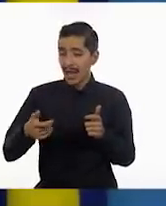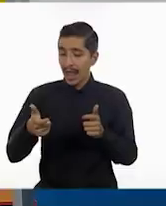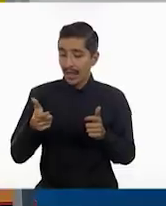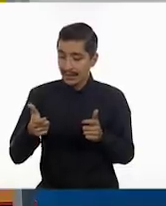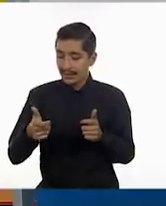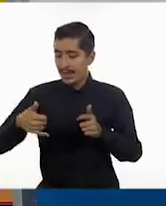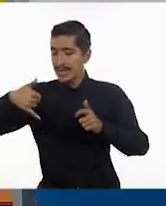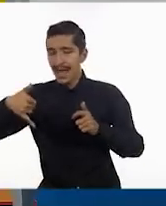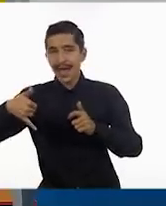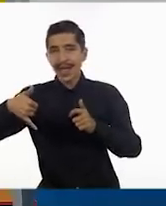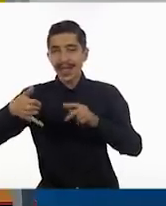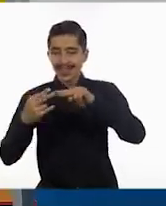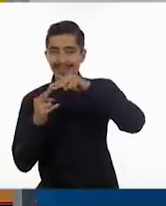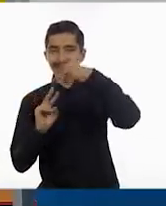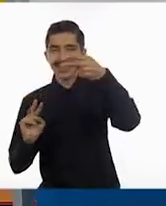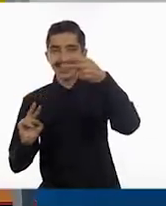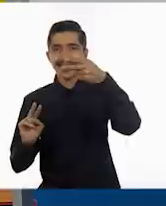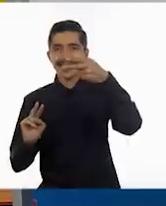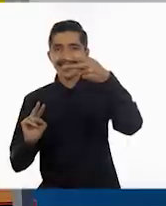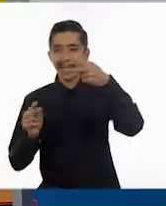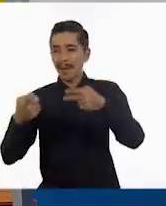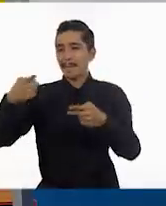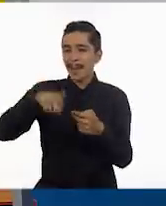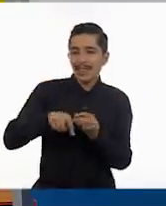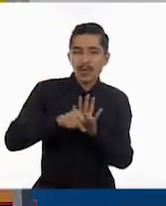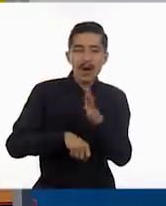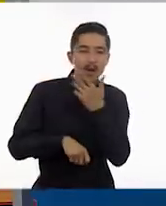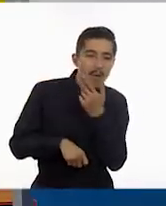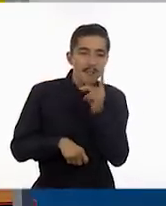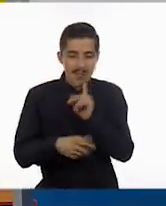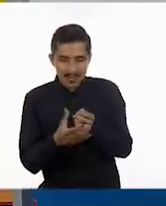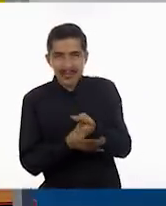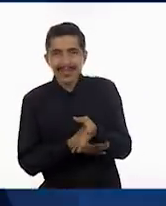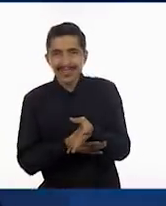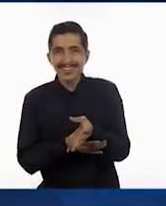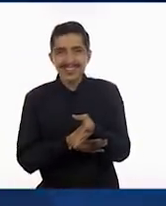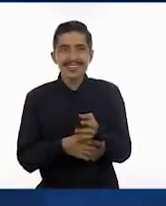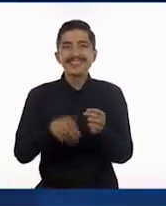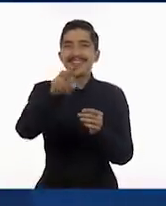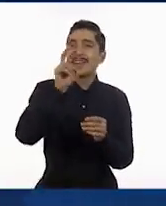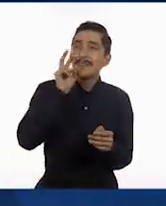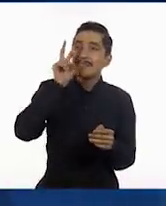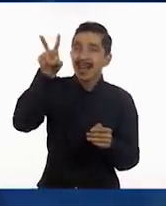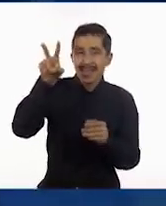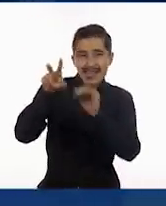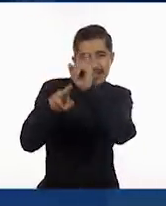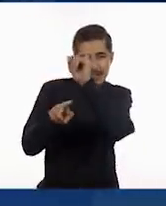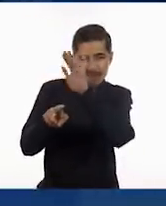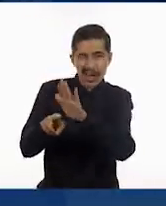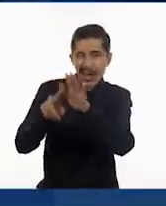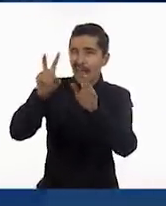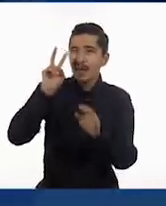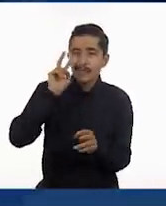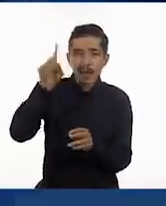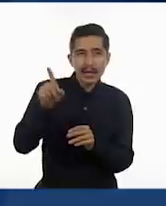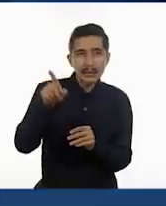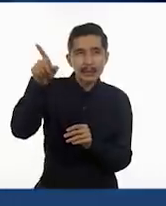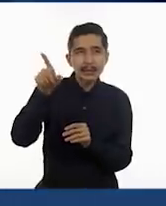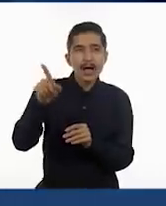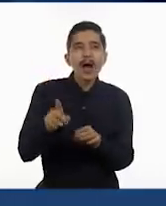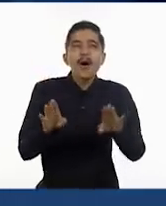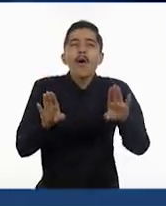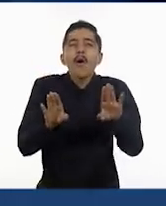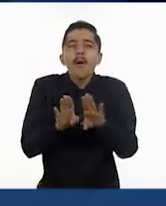Así es, efectivamente. Ahora veamos otra imagen en lo que vamos a poder ver la manera en la que ocurre